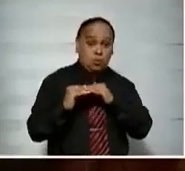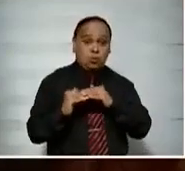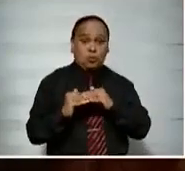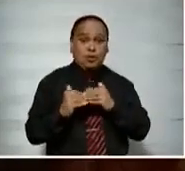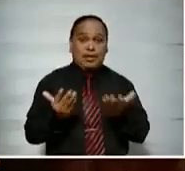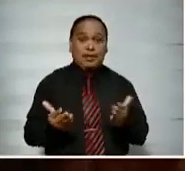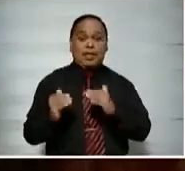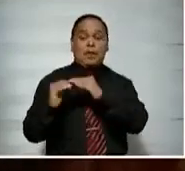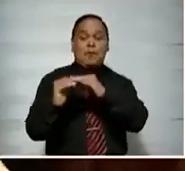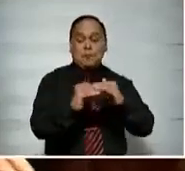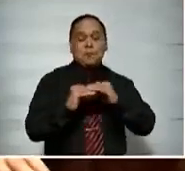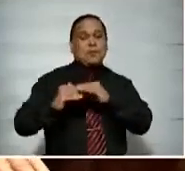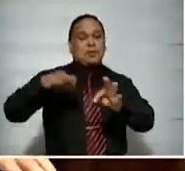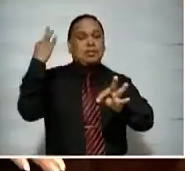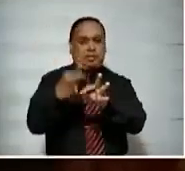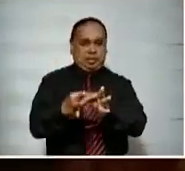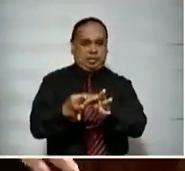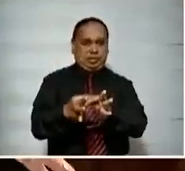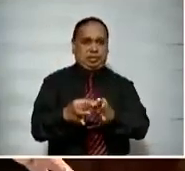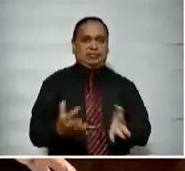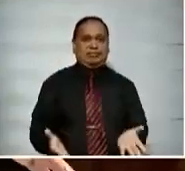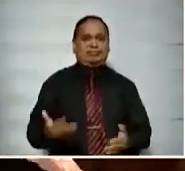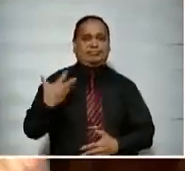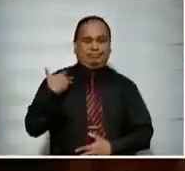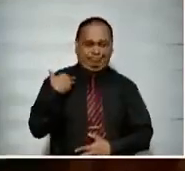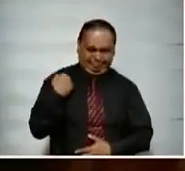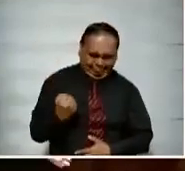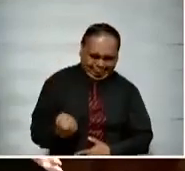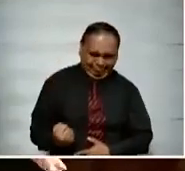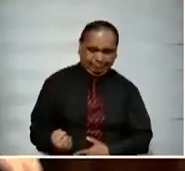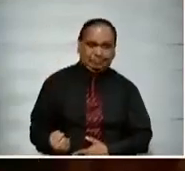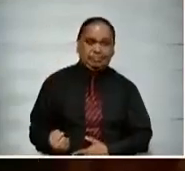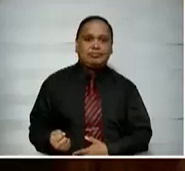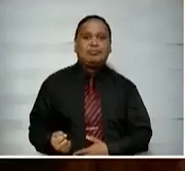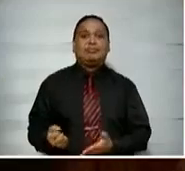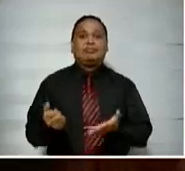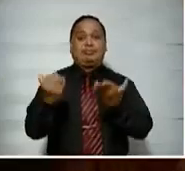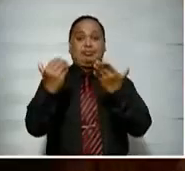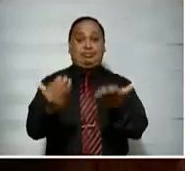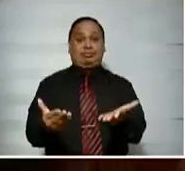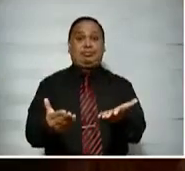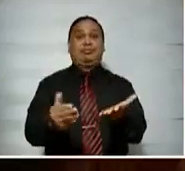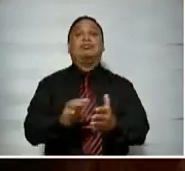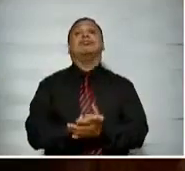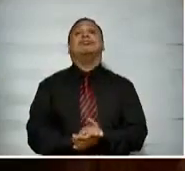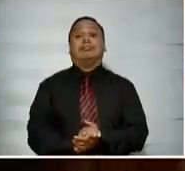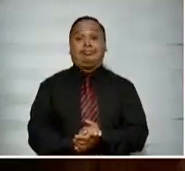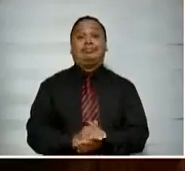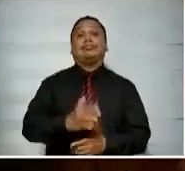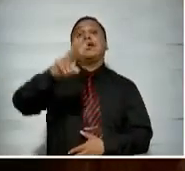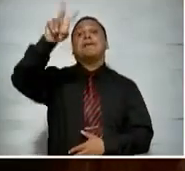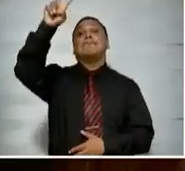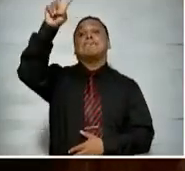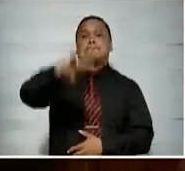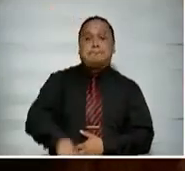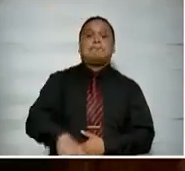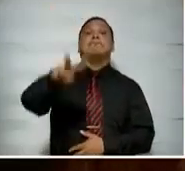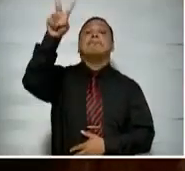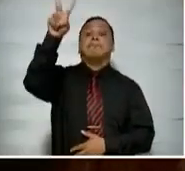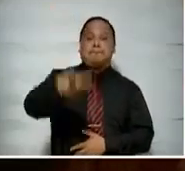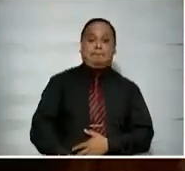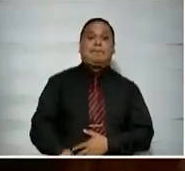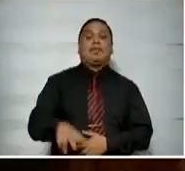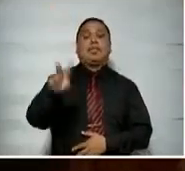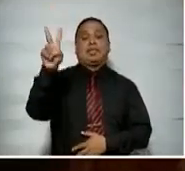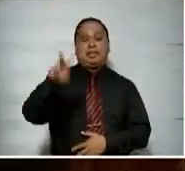la justicia llega. Por eso este es mi empeño, porque Gil, la verdad se sabrá, siempre triunfa.